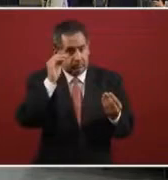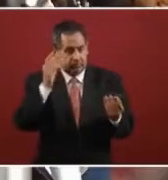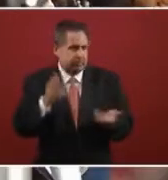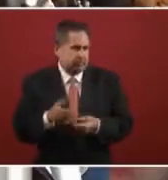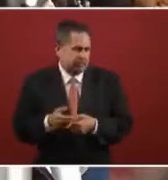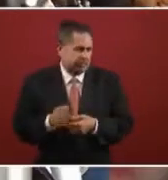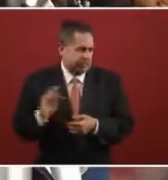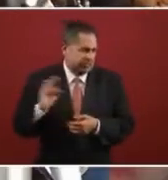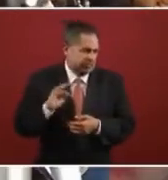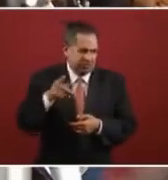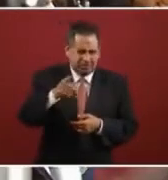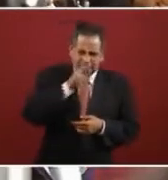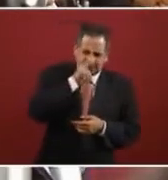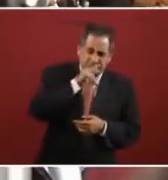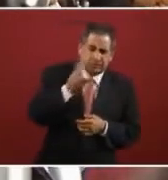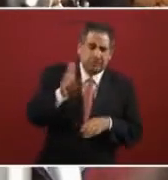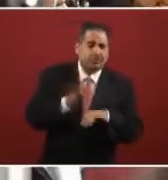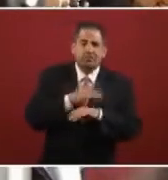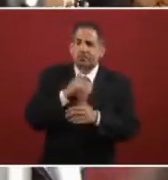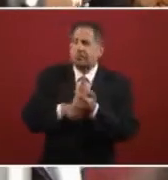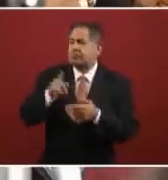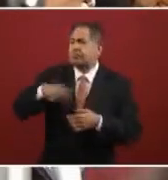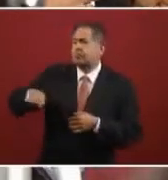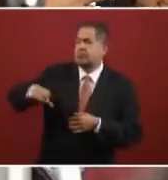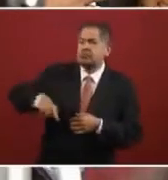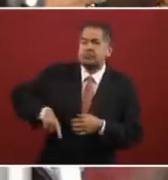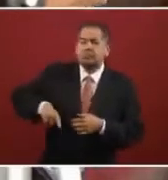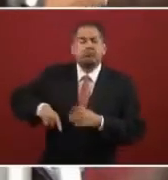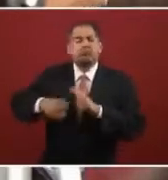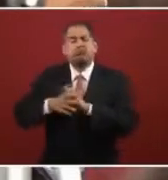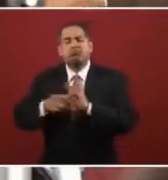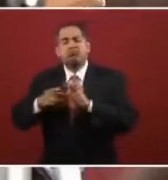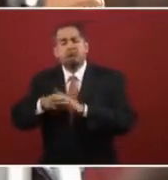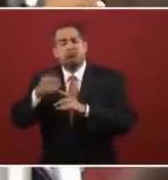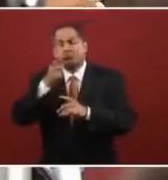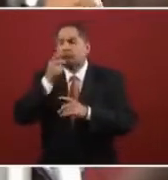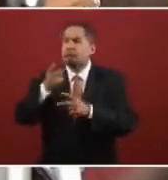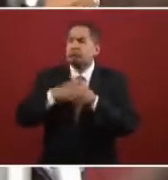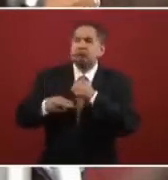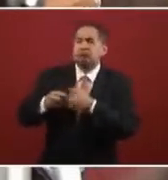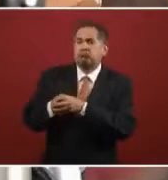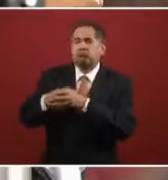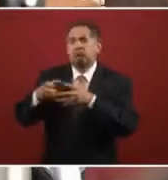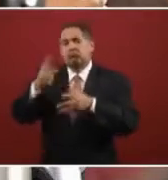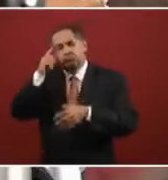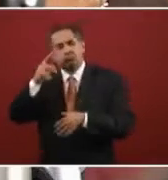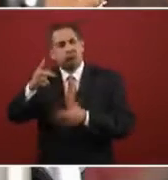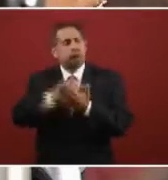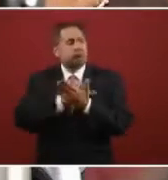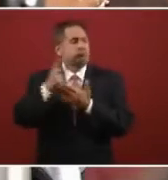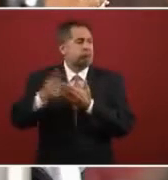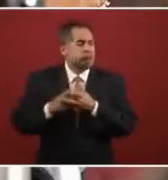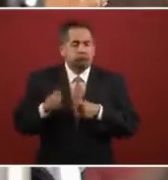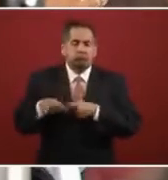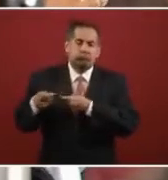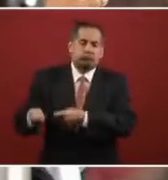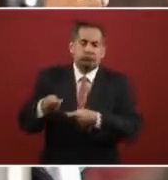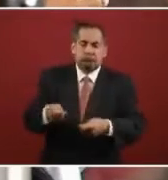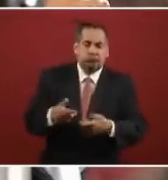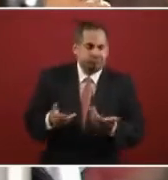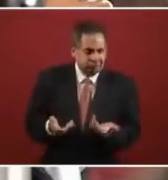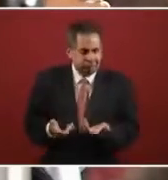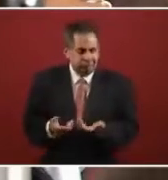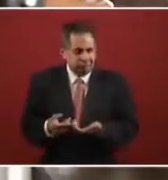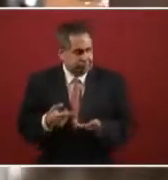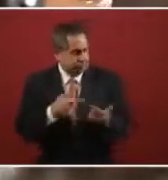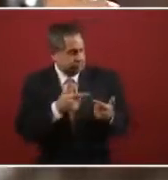preocupa, sobre todo cuando su making a gobierno problem. ha basado su crecimiento y ha apostado a los programas sociales, que no haya